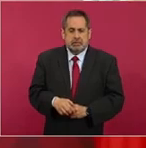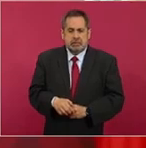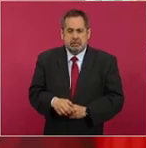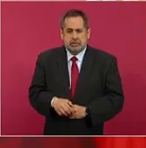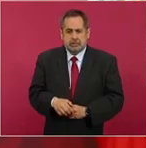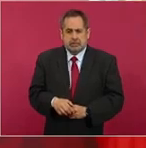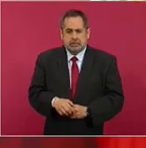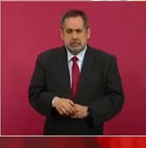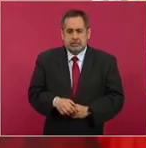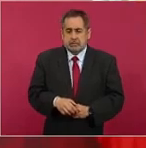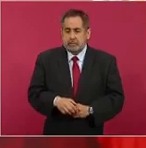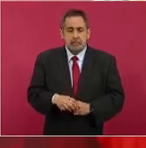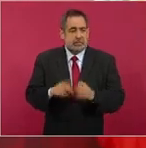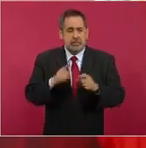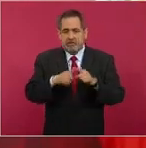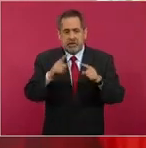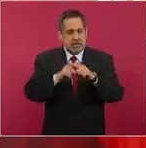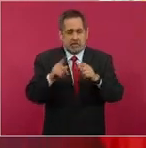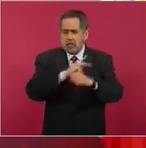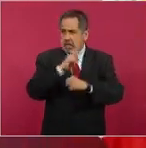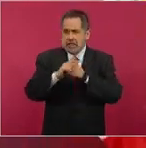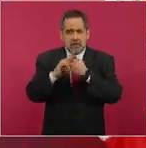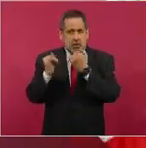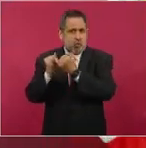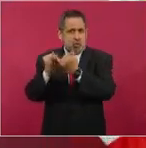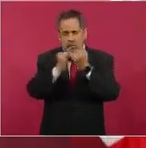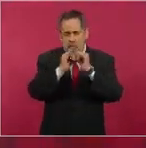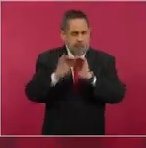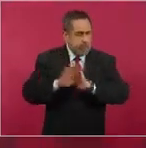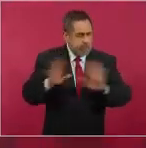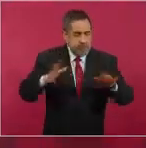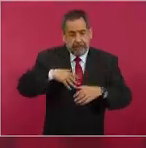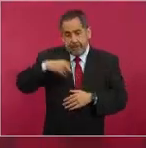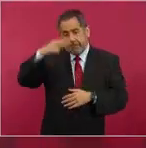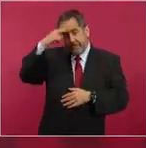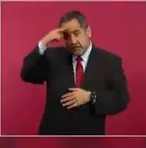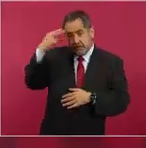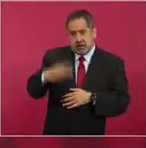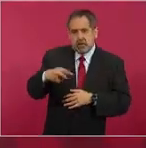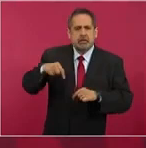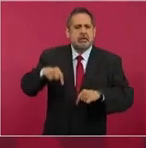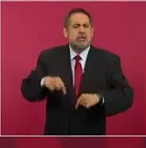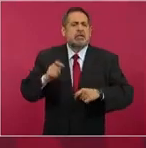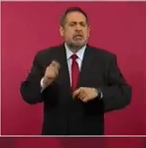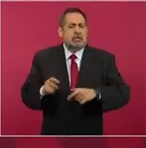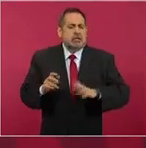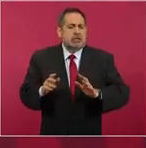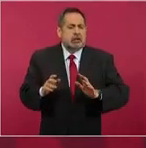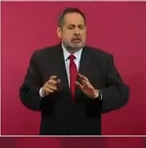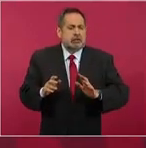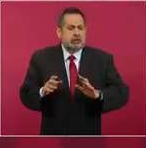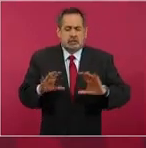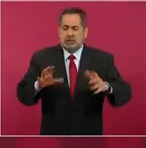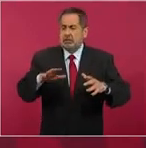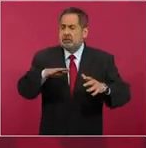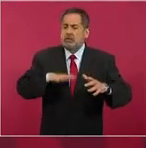de todas las nacionalidades. México es un